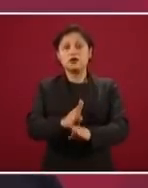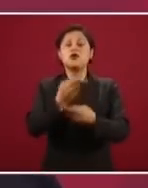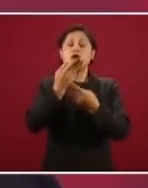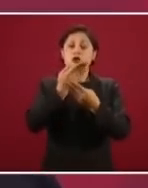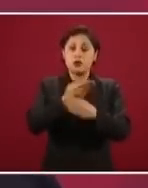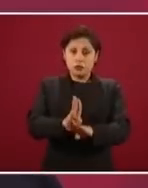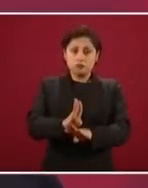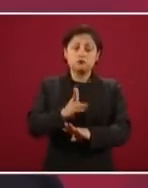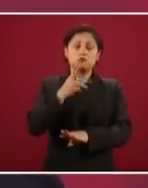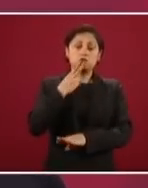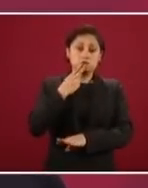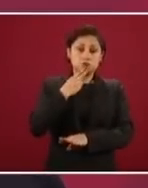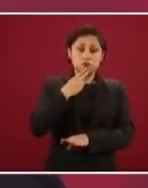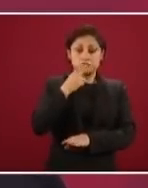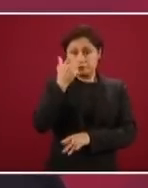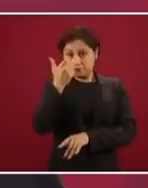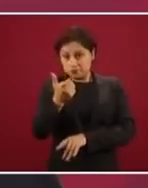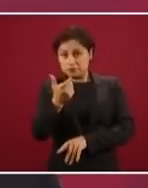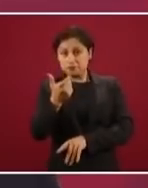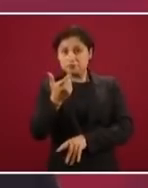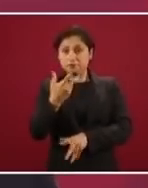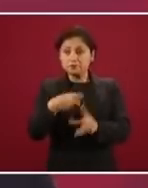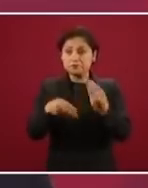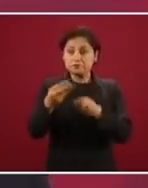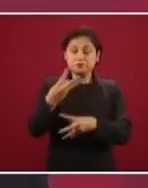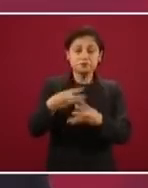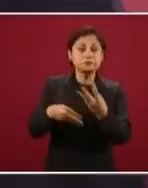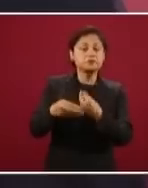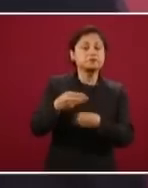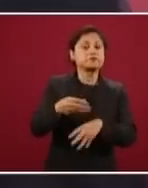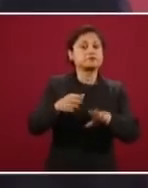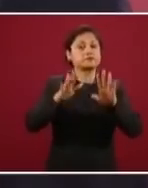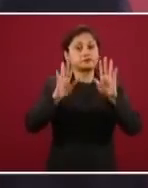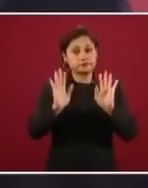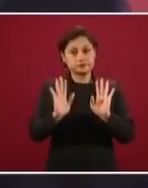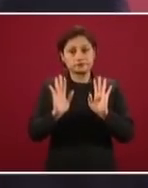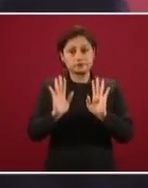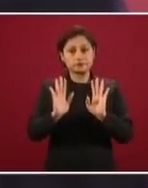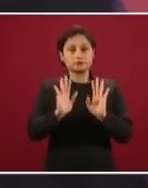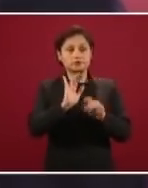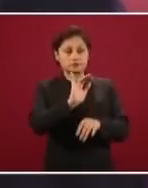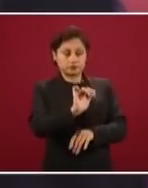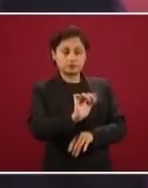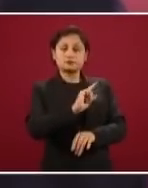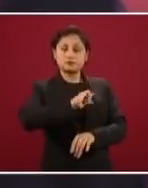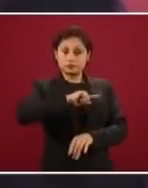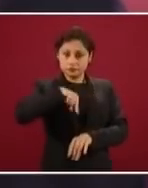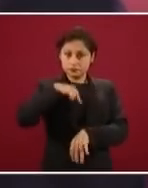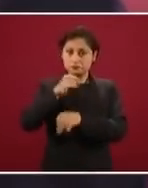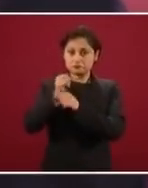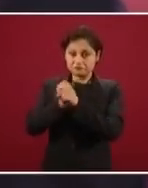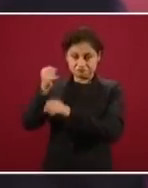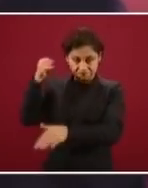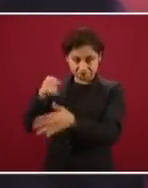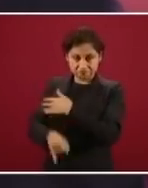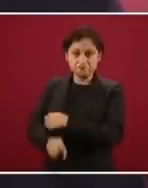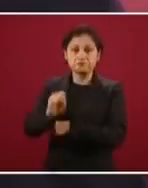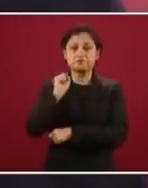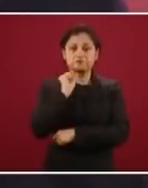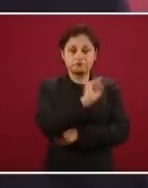de ese dinero entonces se va a ser una investigación a fondo lo otro